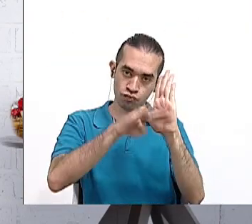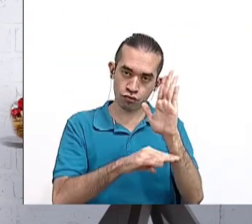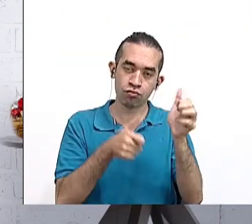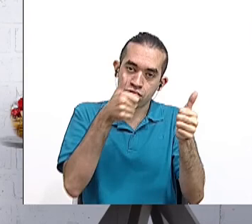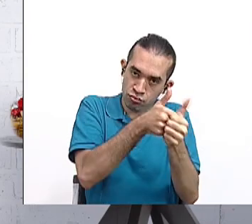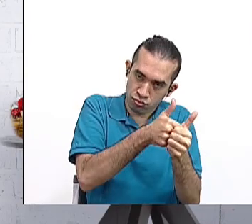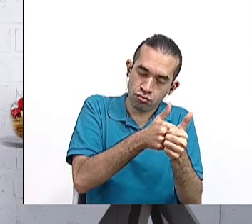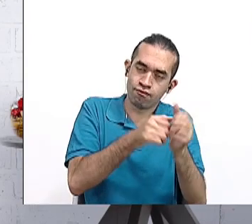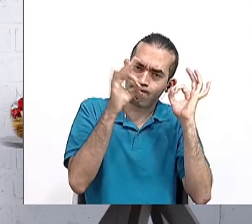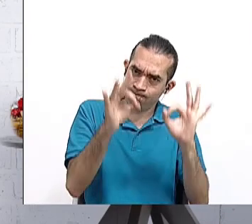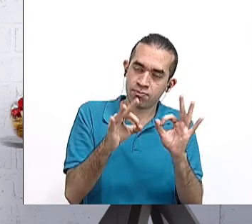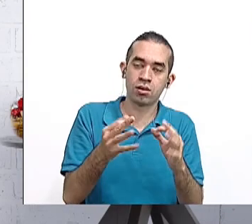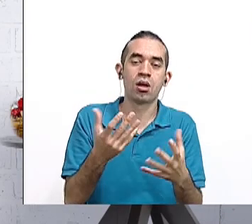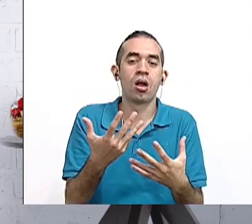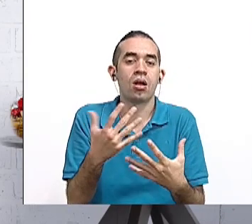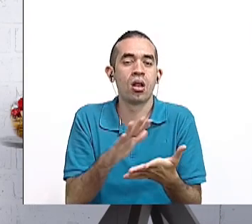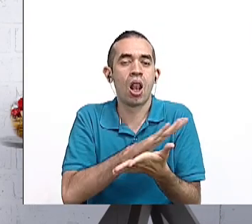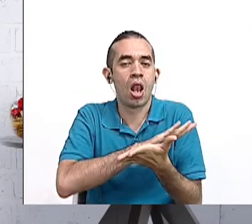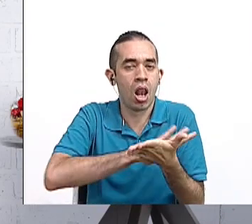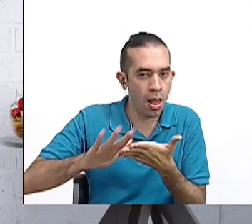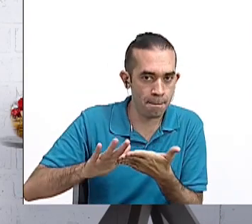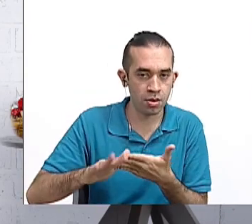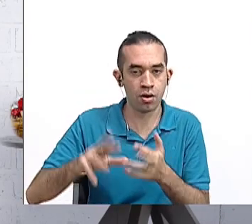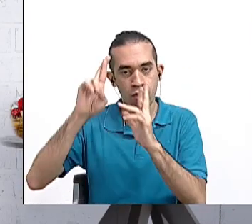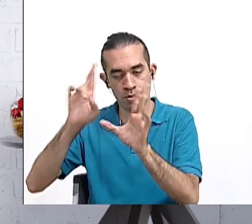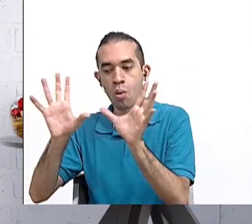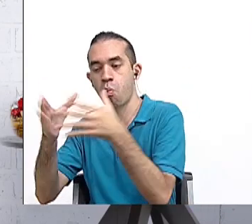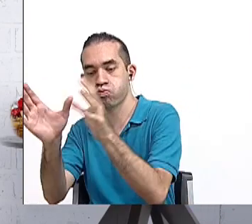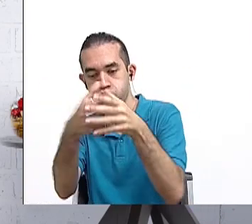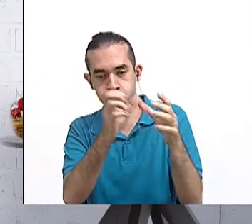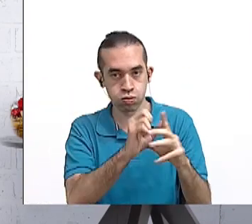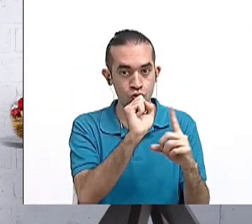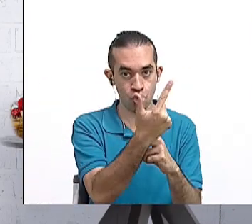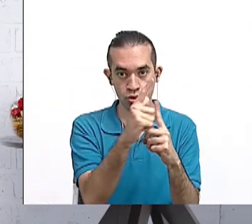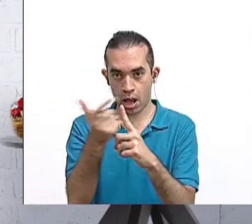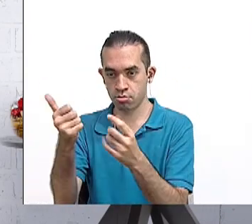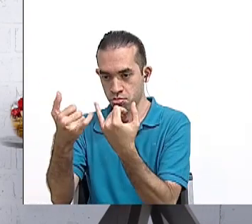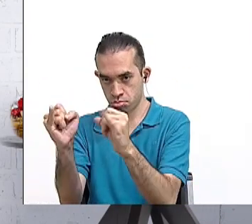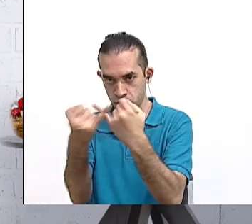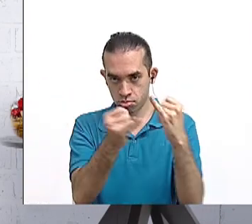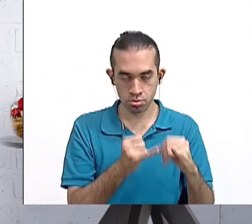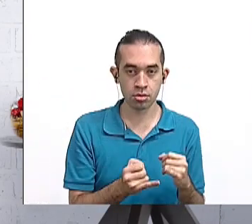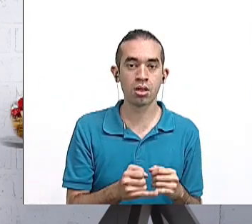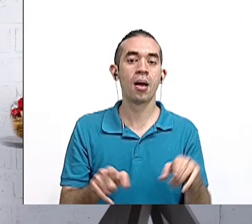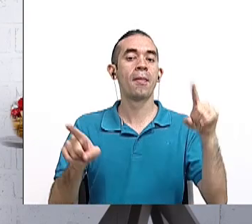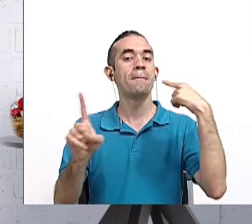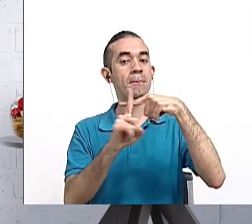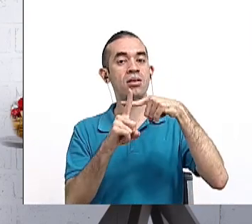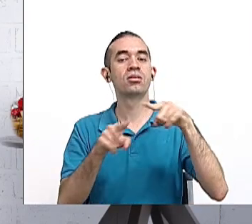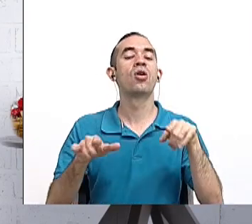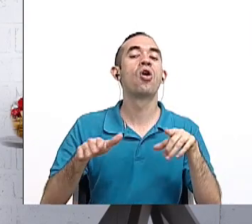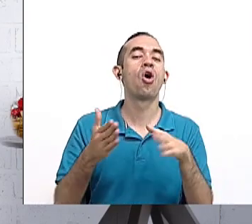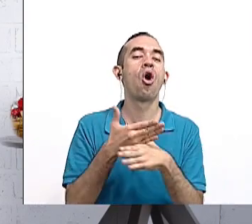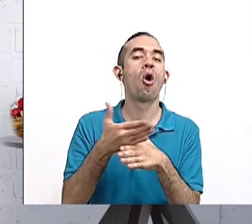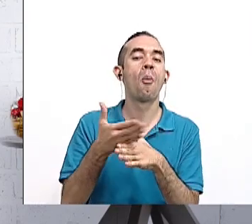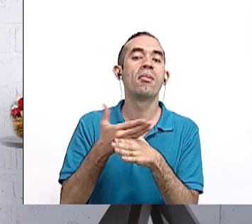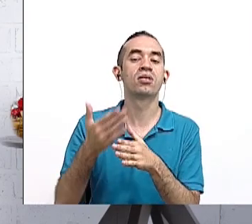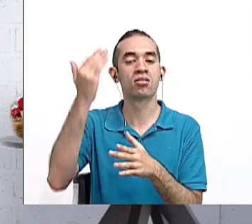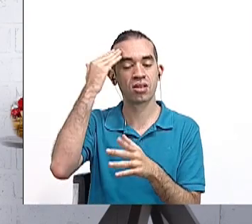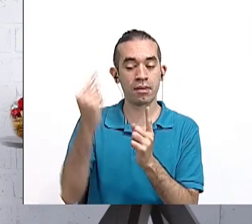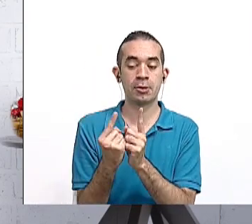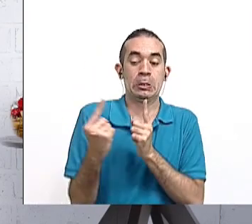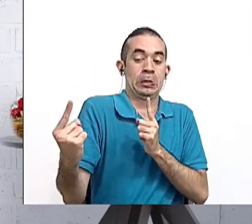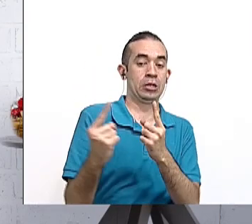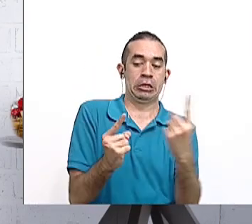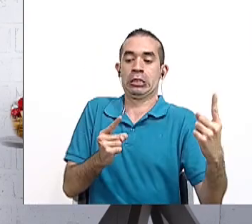correctas de acuerdo respetando burbujas sociales y siempre compartiendo todo con su distanciamiento social